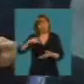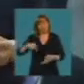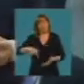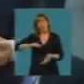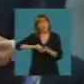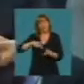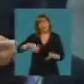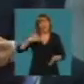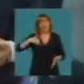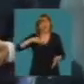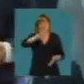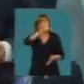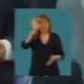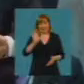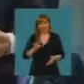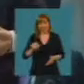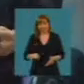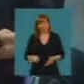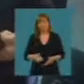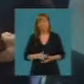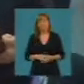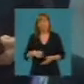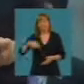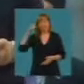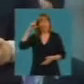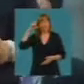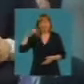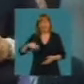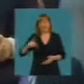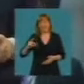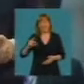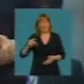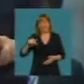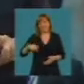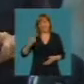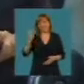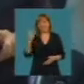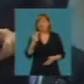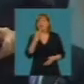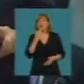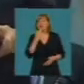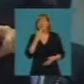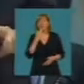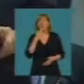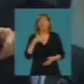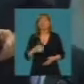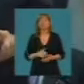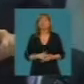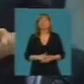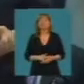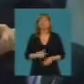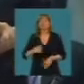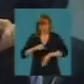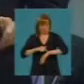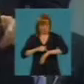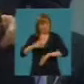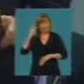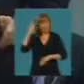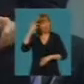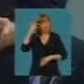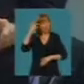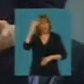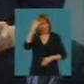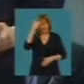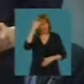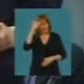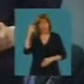capital de la República Argentina, a los 10 días del mes de diciembre del año 2011, siendo las 18 horas y 15